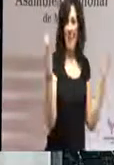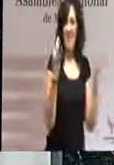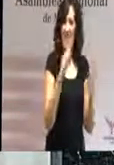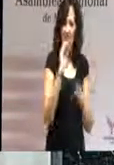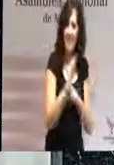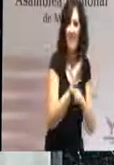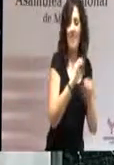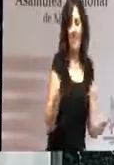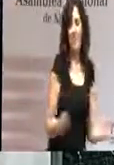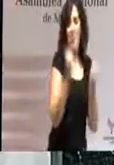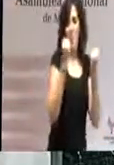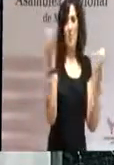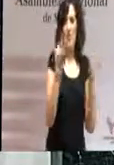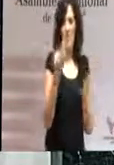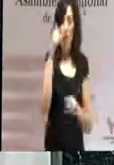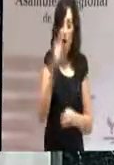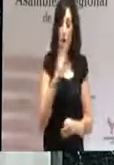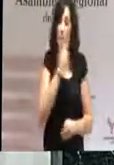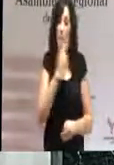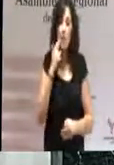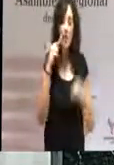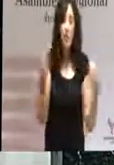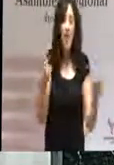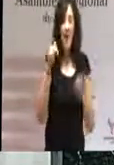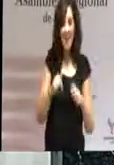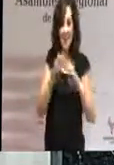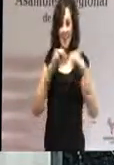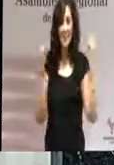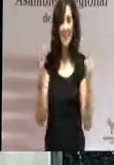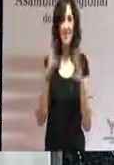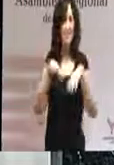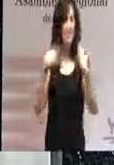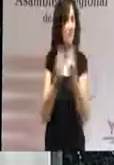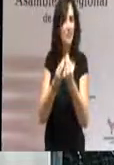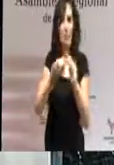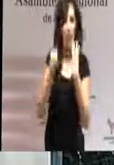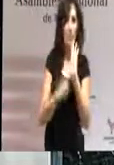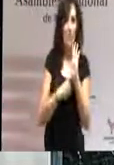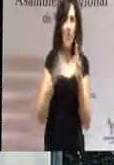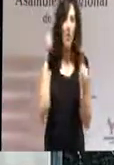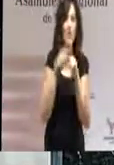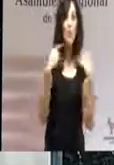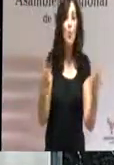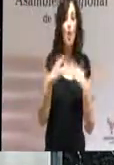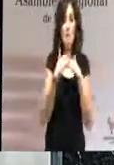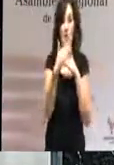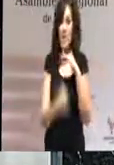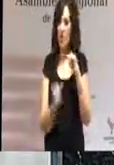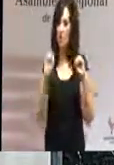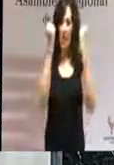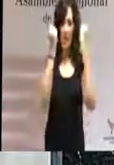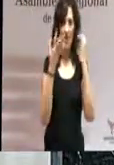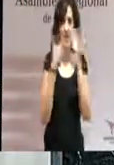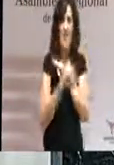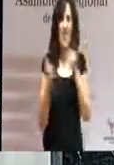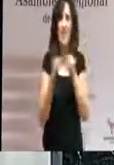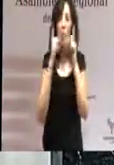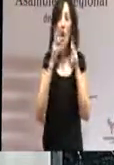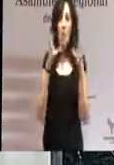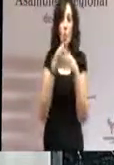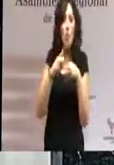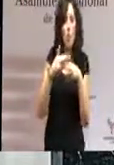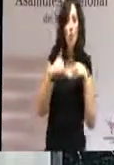compromiso ineludible debería ser total en esta Cámara, debe ser salvar el mar menor, sople el viento que sople,